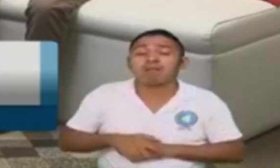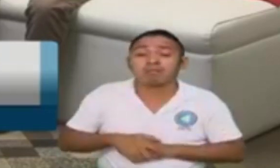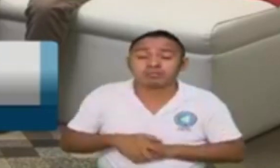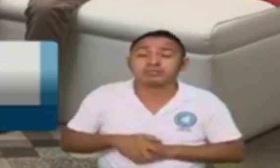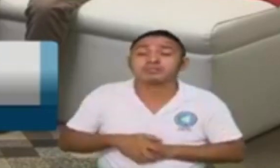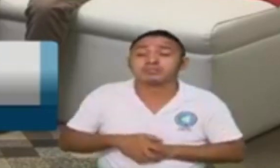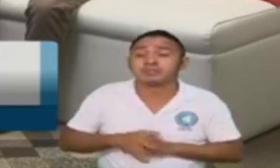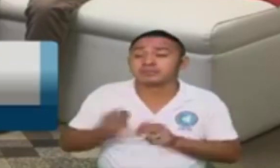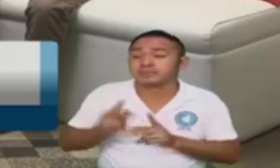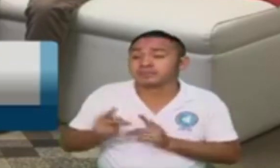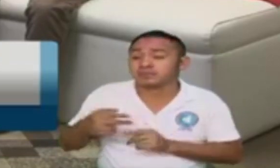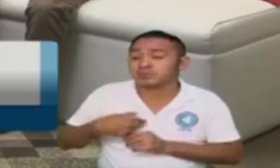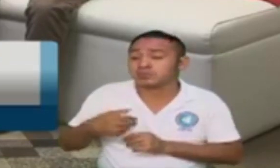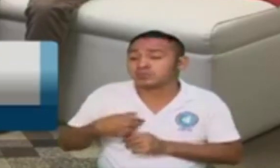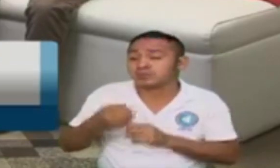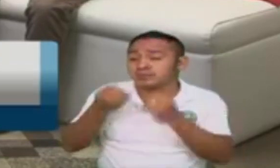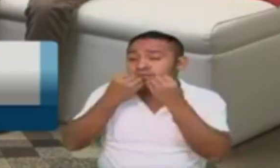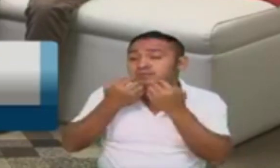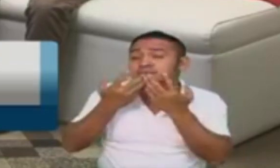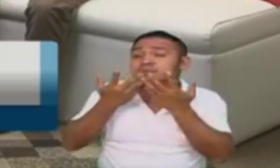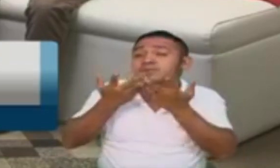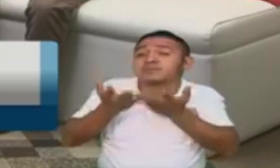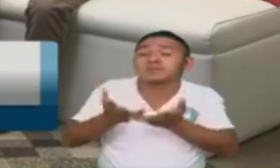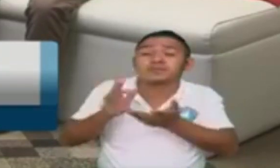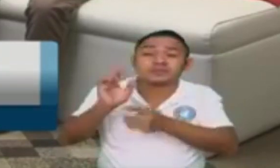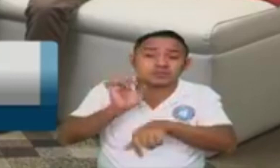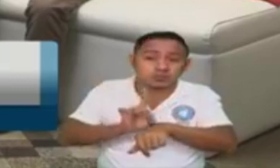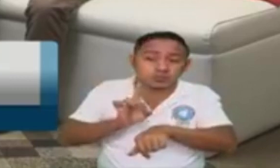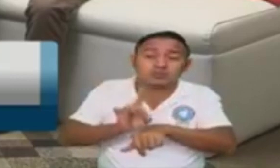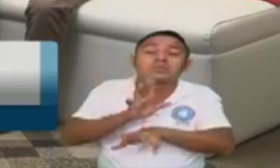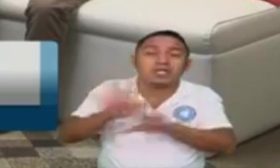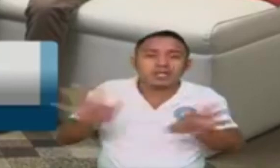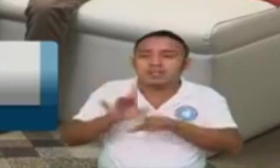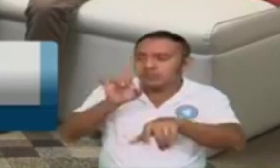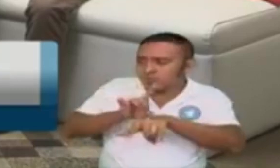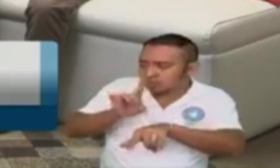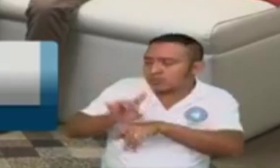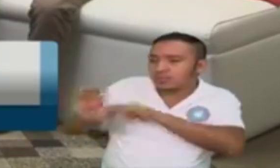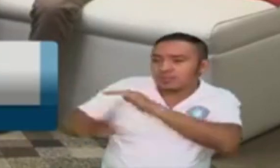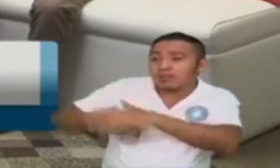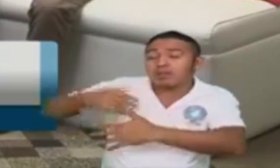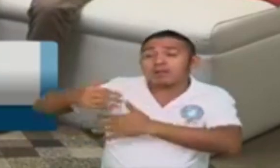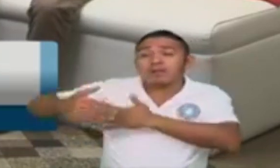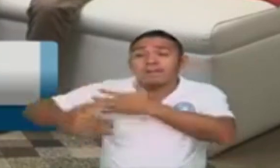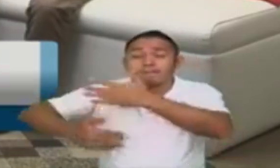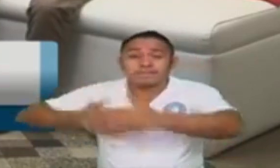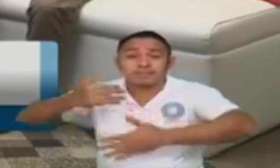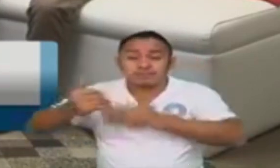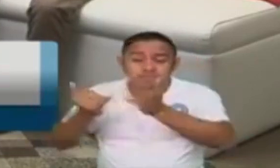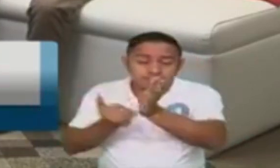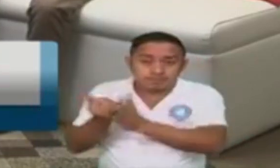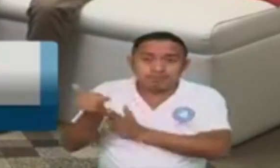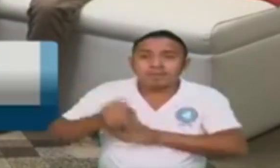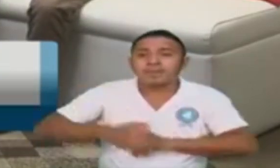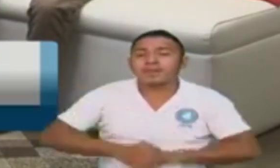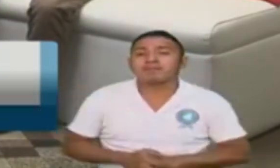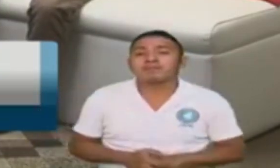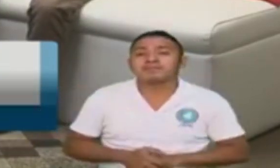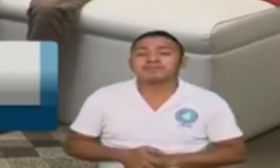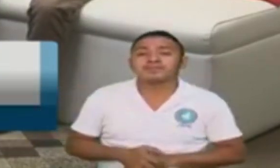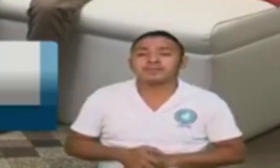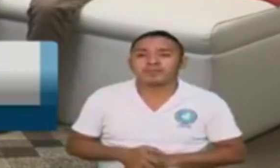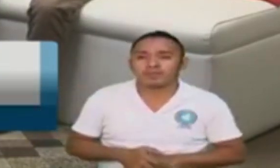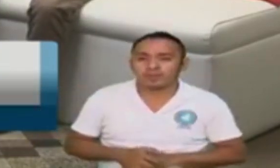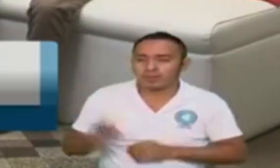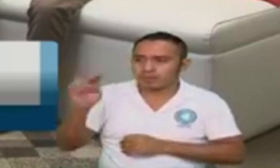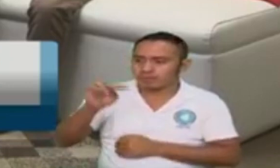paciente consulta con su reporte al médico y el médico pues prosigue ahí el estudio, seguimiento. Pero el